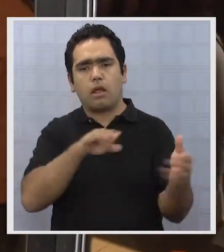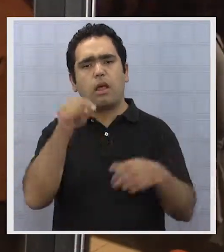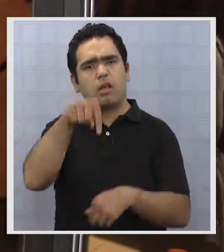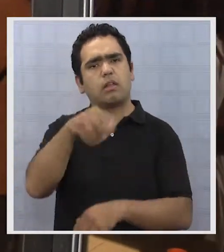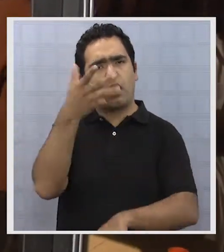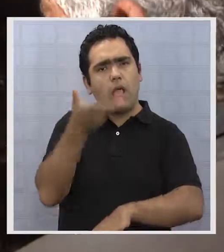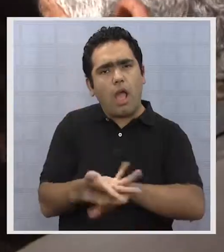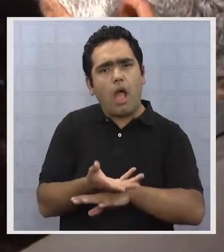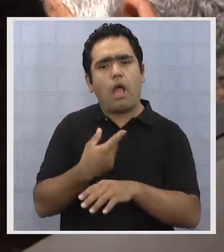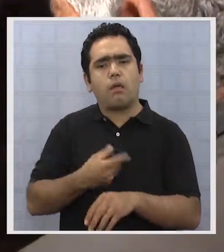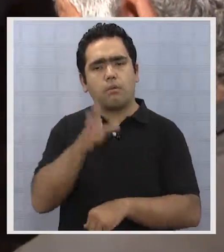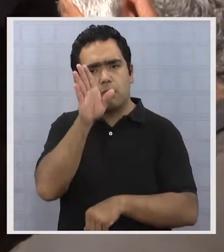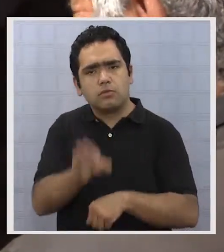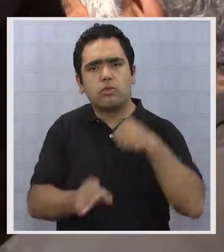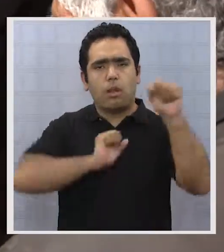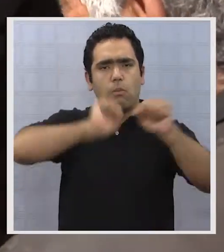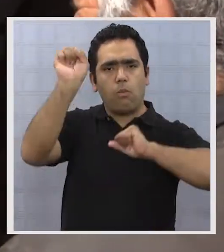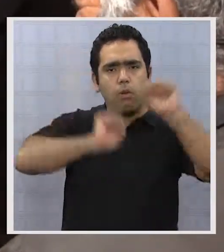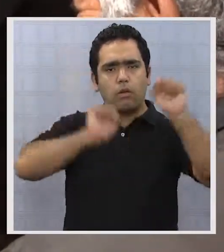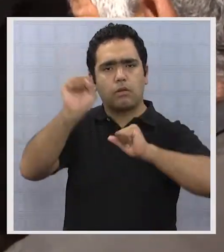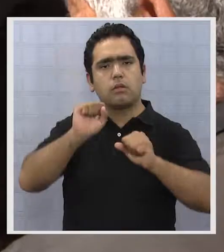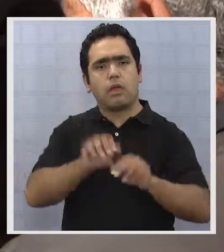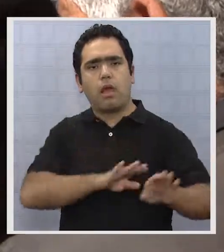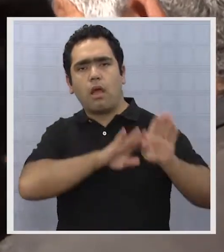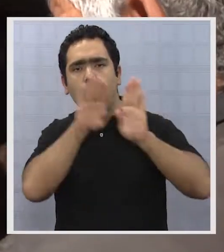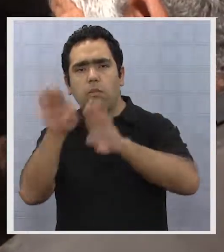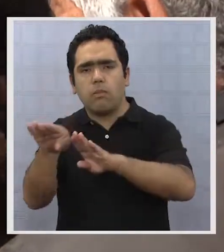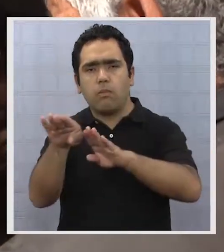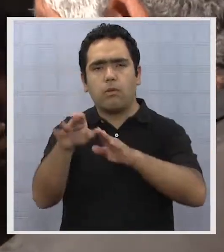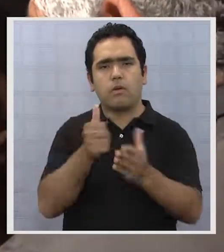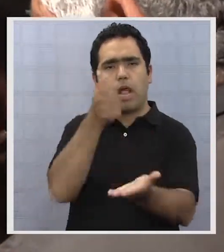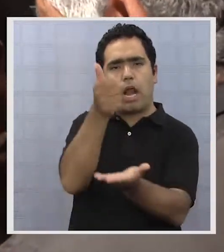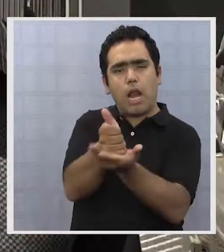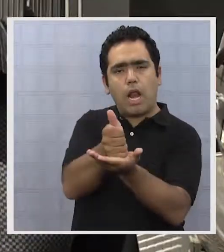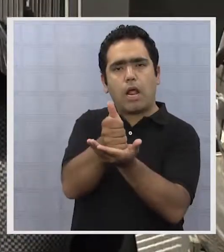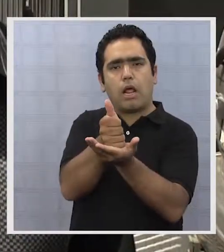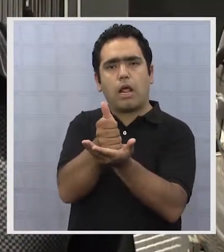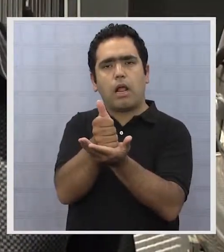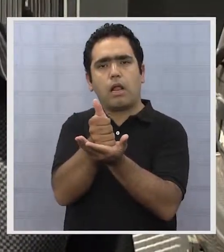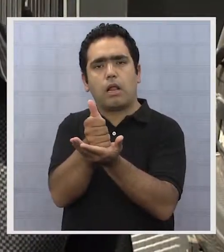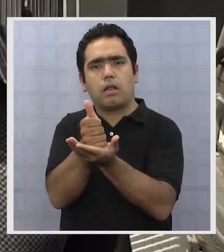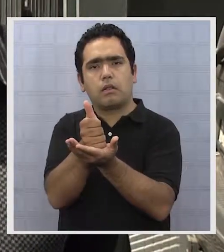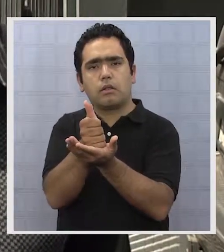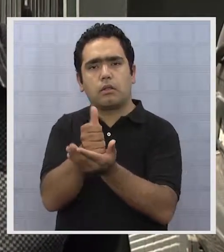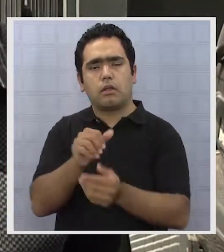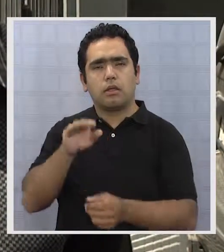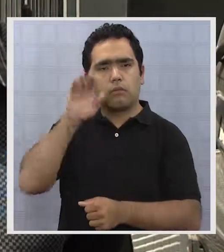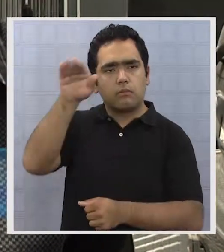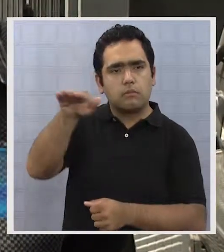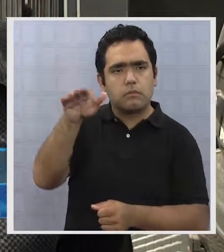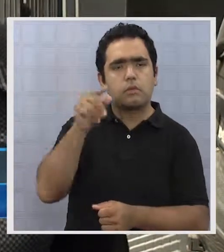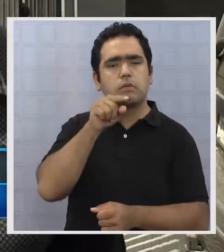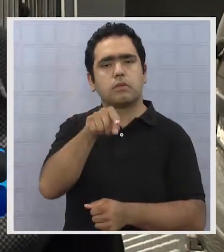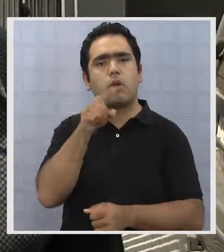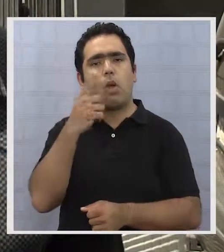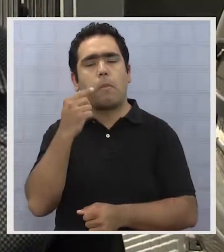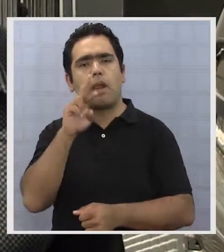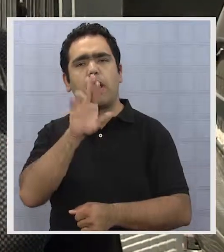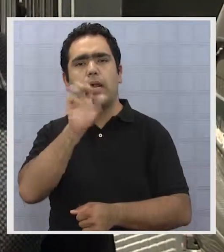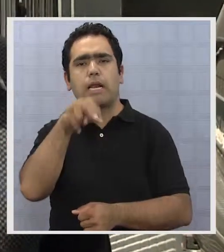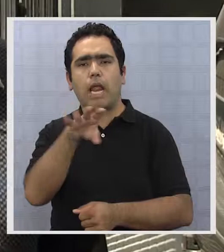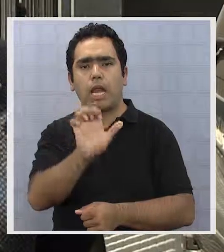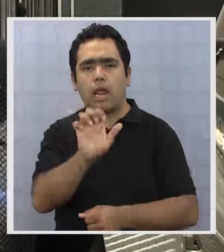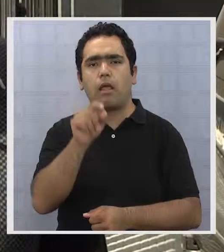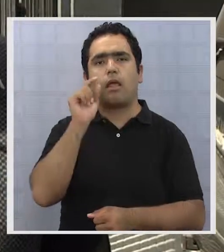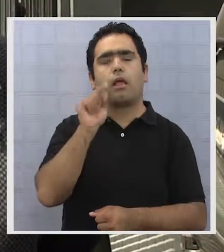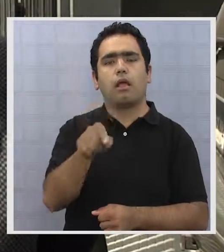un activista político que es asesor de un concejal de Alto Hospicio, del señor René Cáceres, que